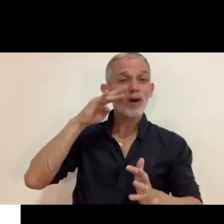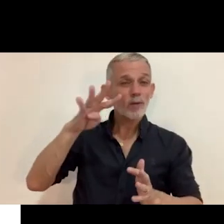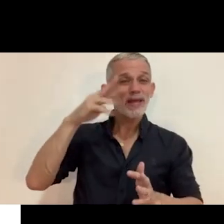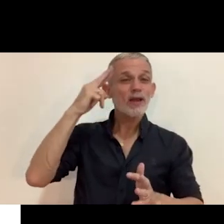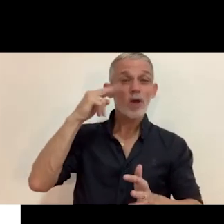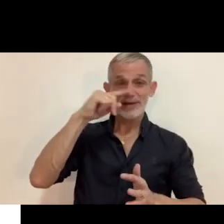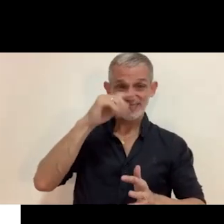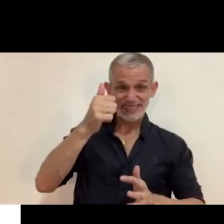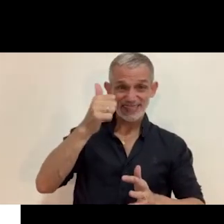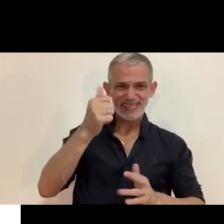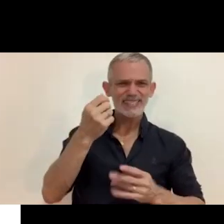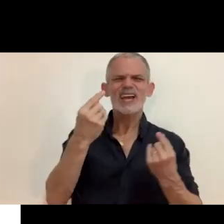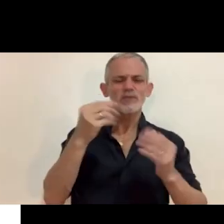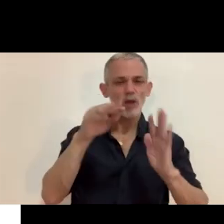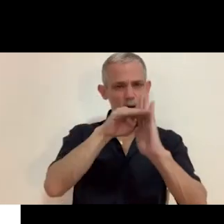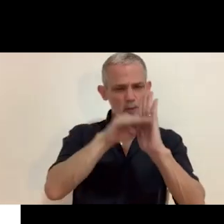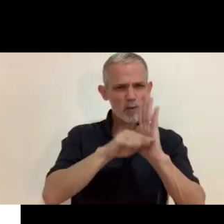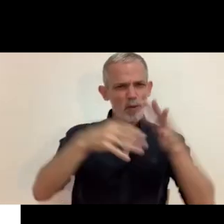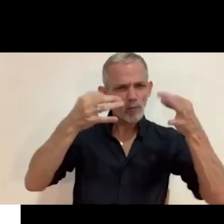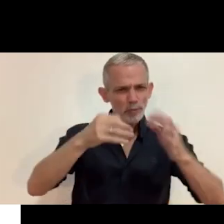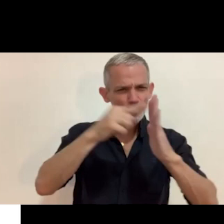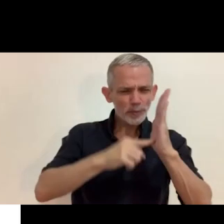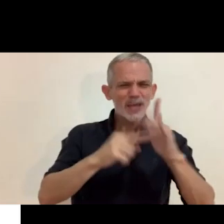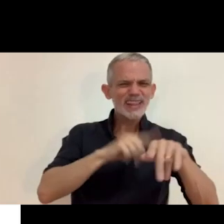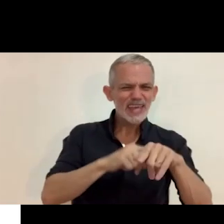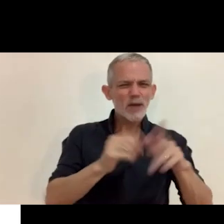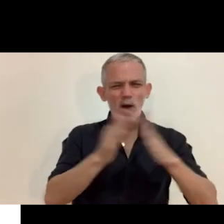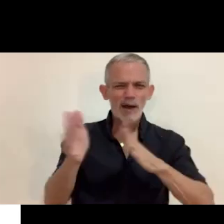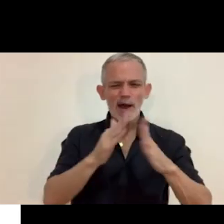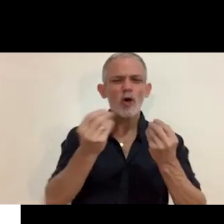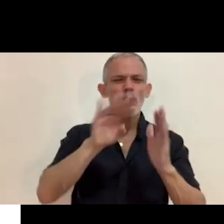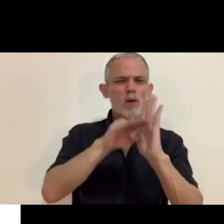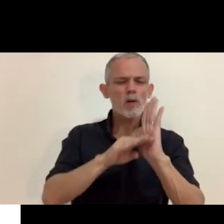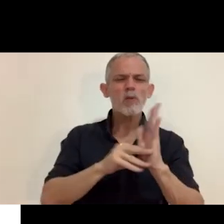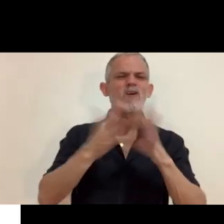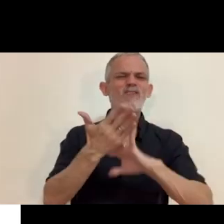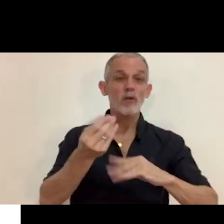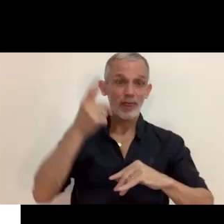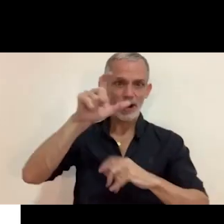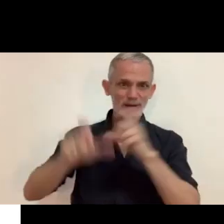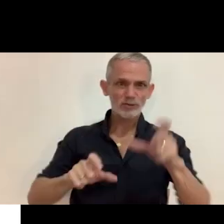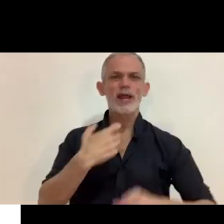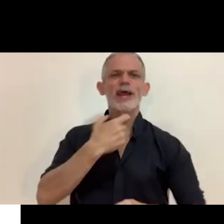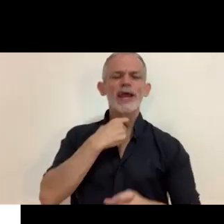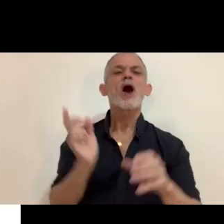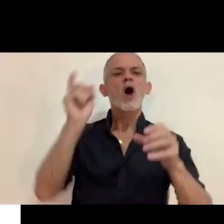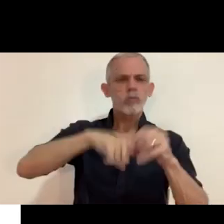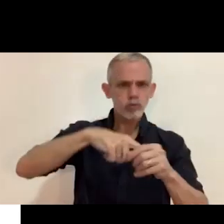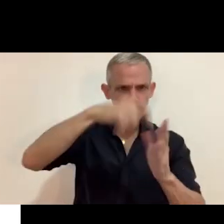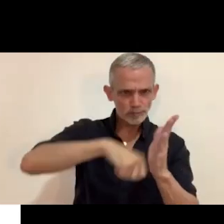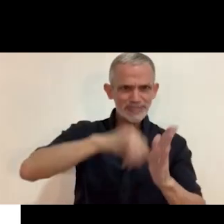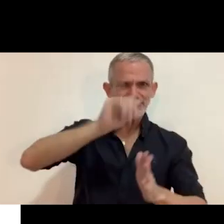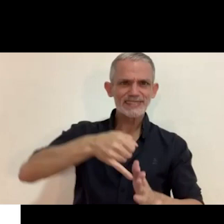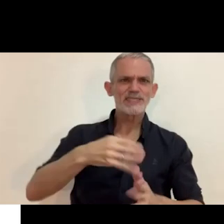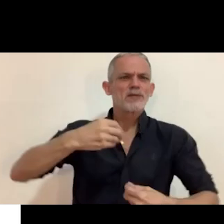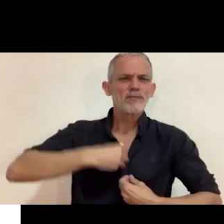procedimientos, formalidades, plazos y condiciones de todo aquel que se adhiriera a esta declaración